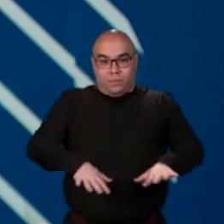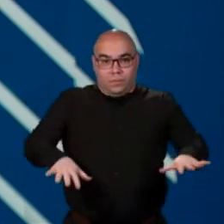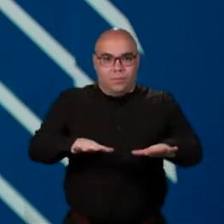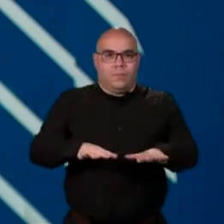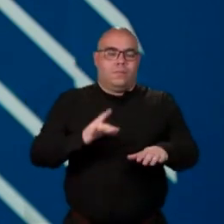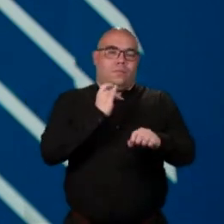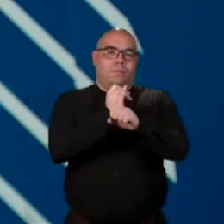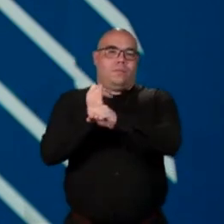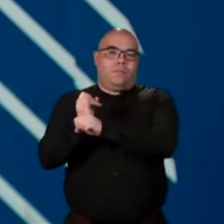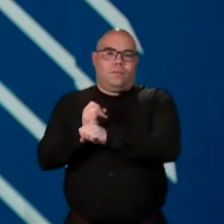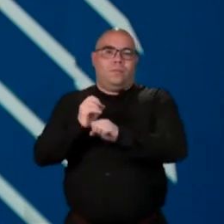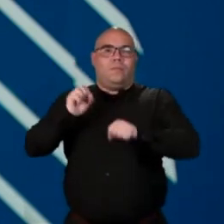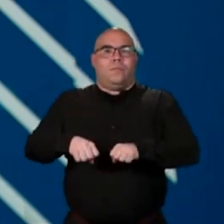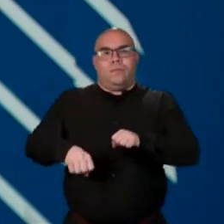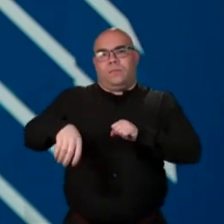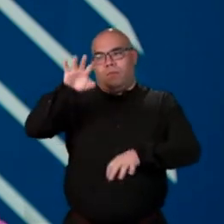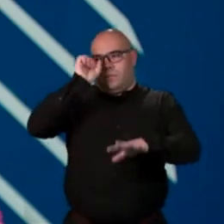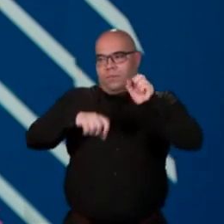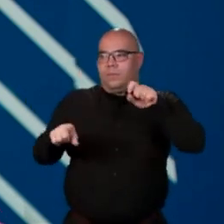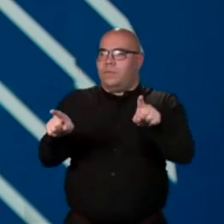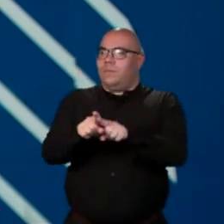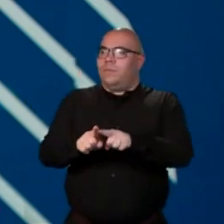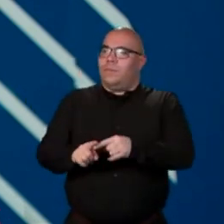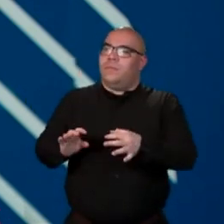unieron en hacer una lectura